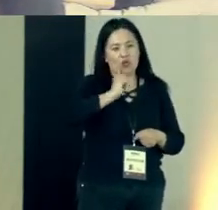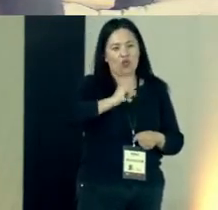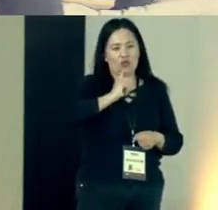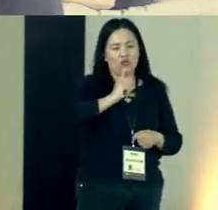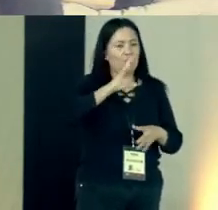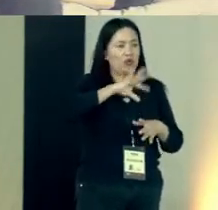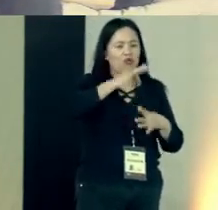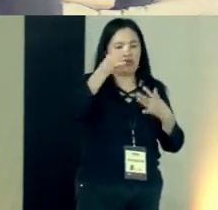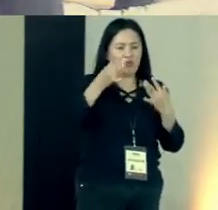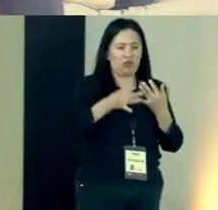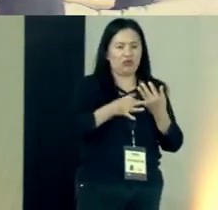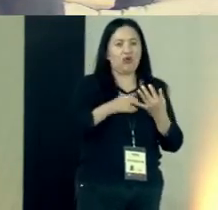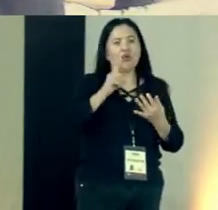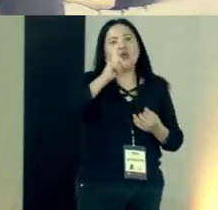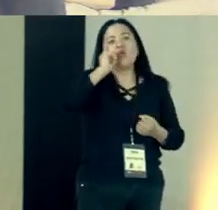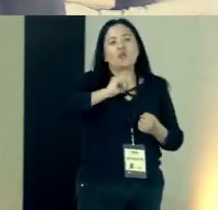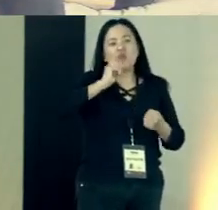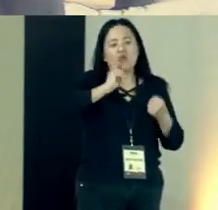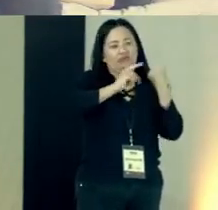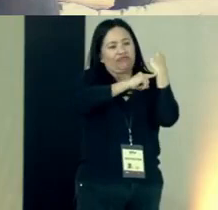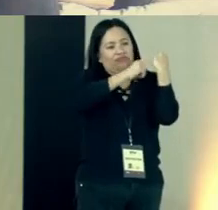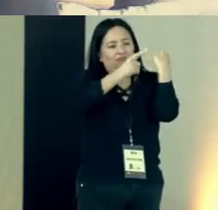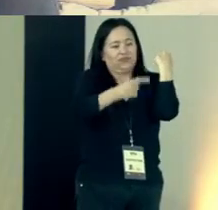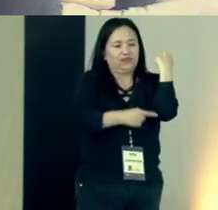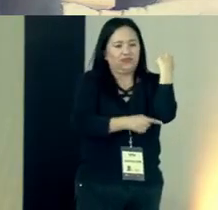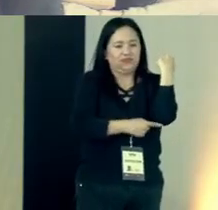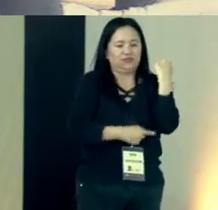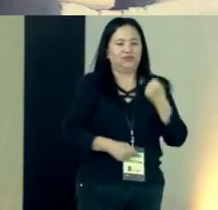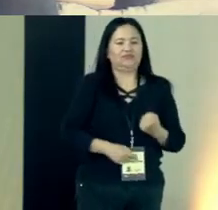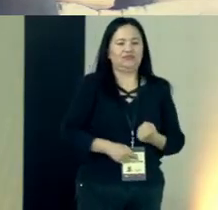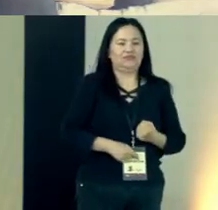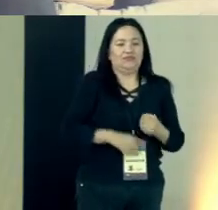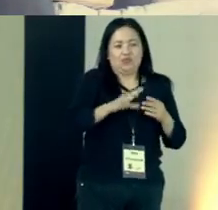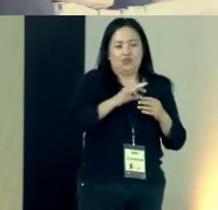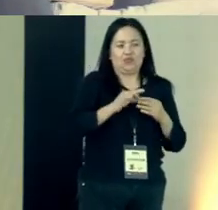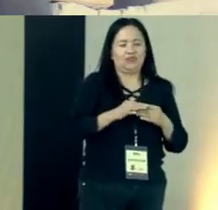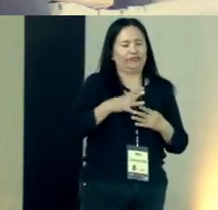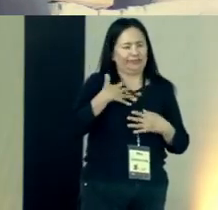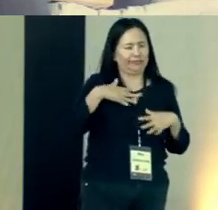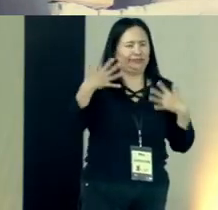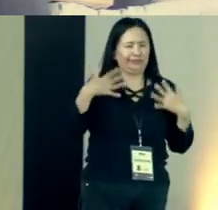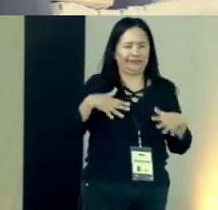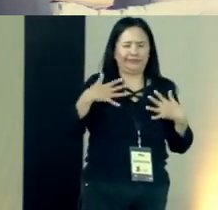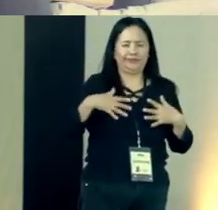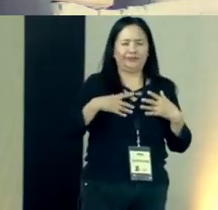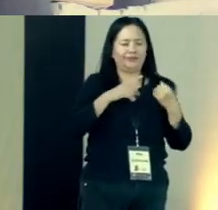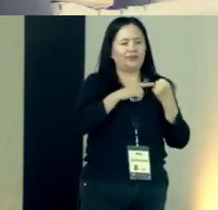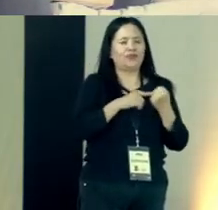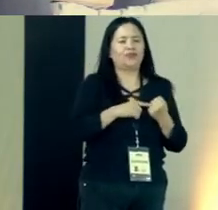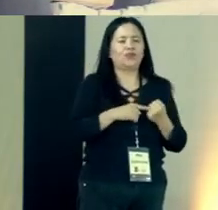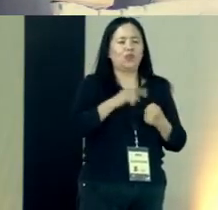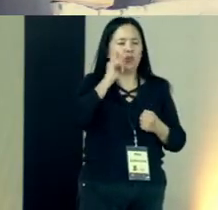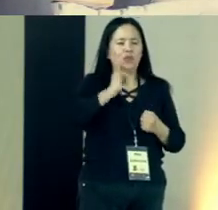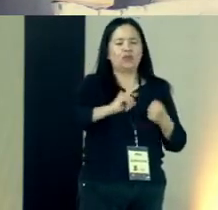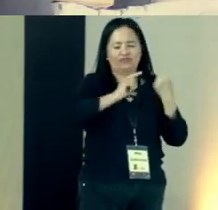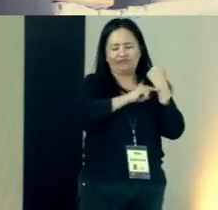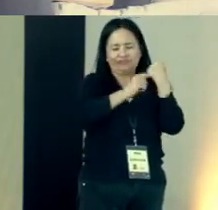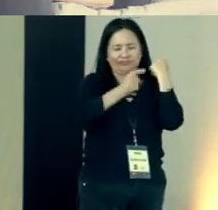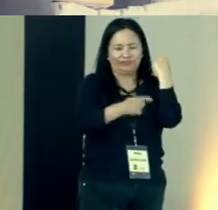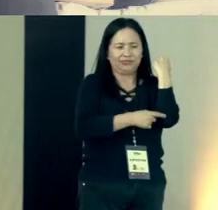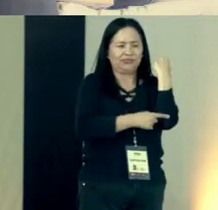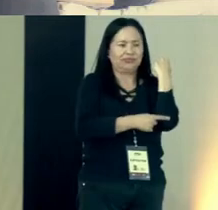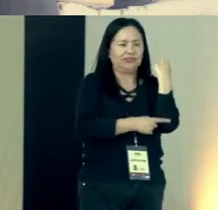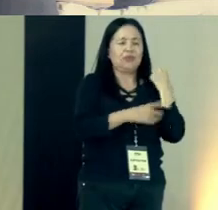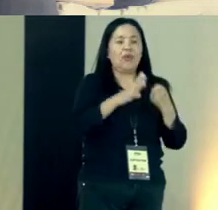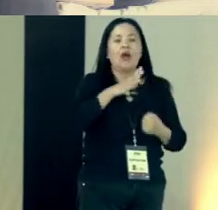en el último, además es una mujer embarazada, no les voy a contar el final, pero es tremendo, y